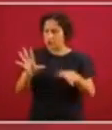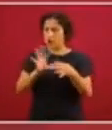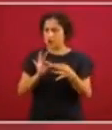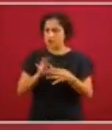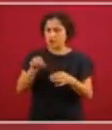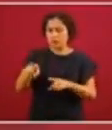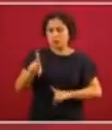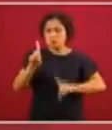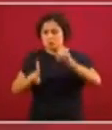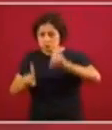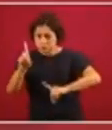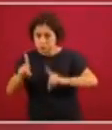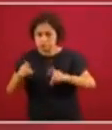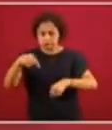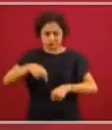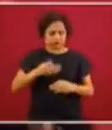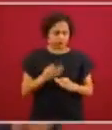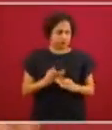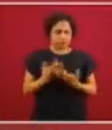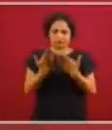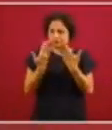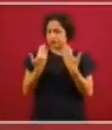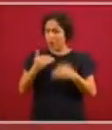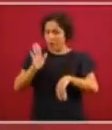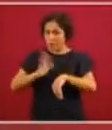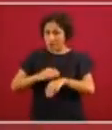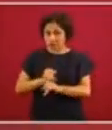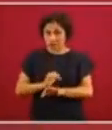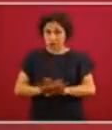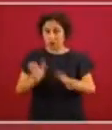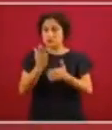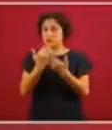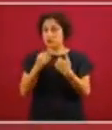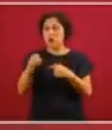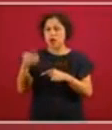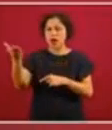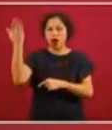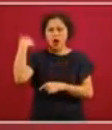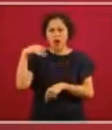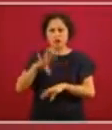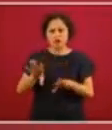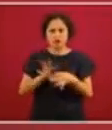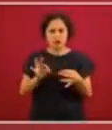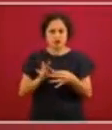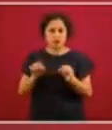pero en este momento yo no tengo información adicional a la que ya ha sido señalada.